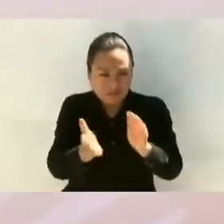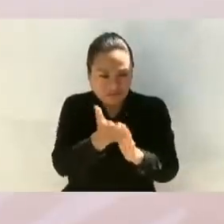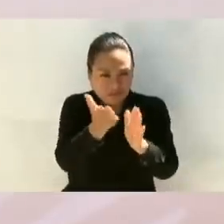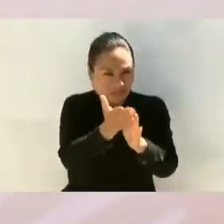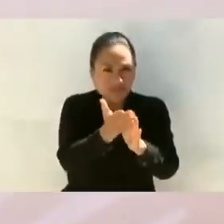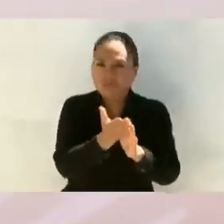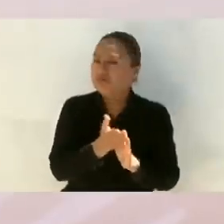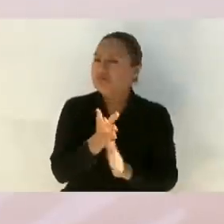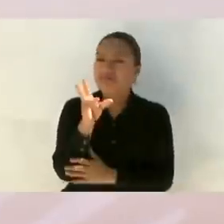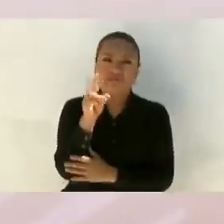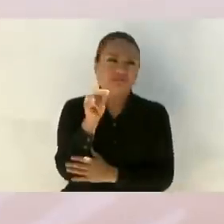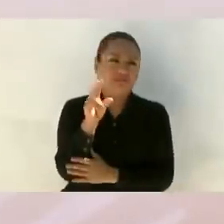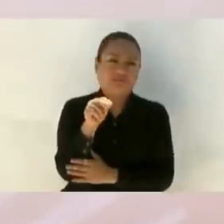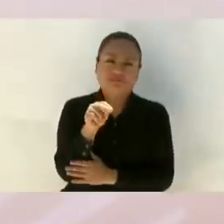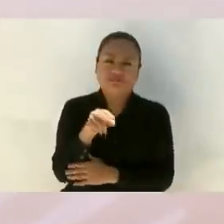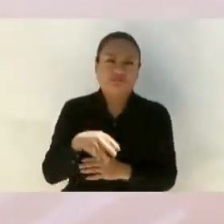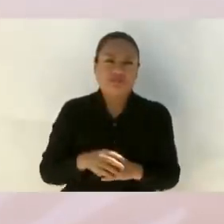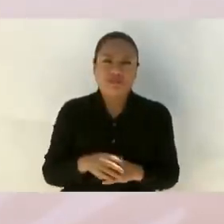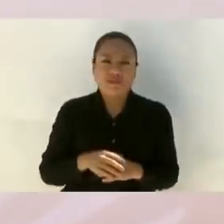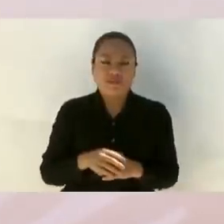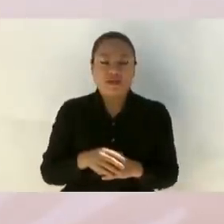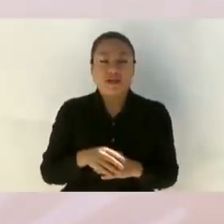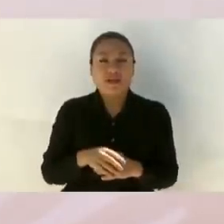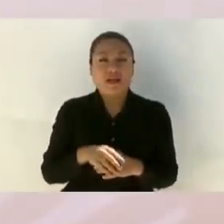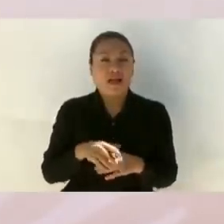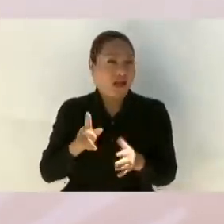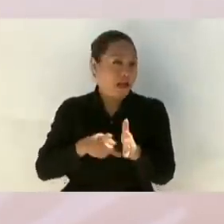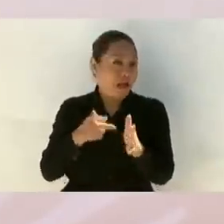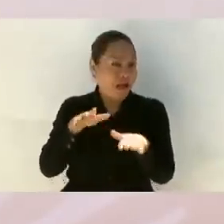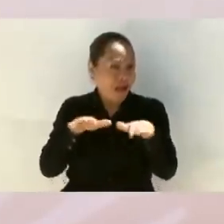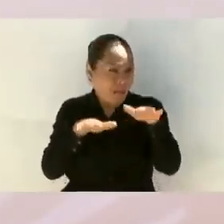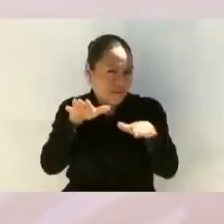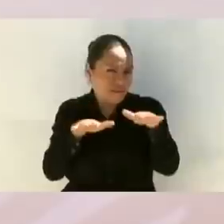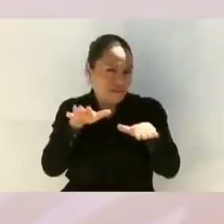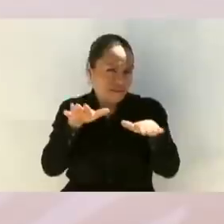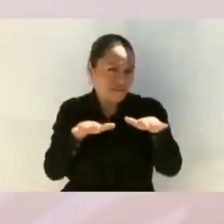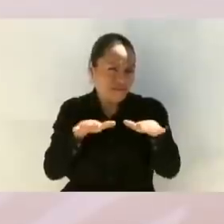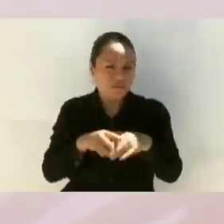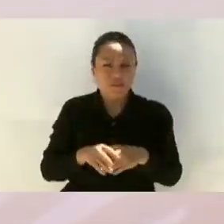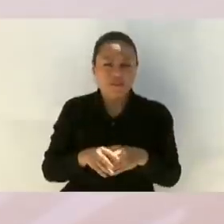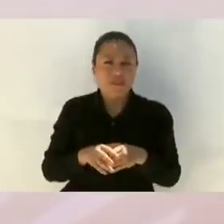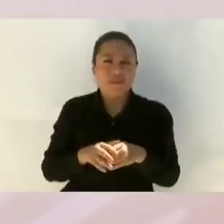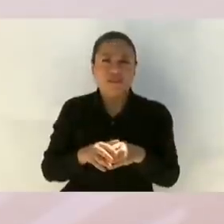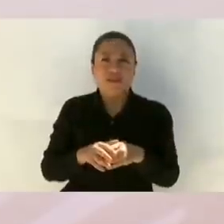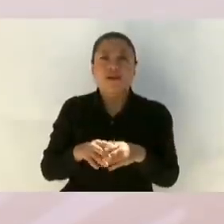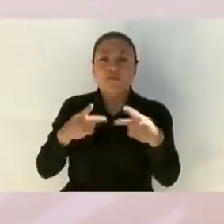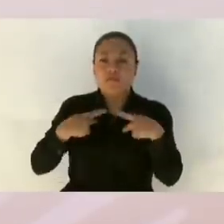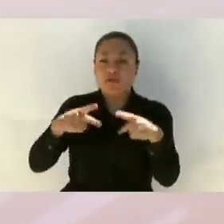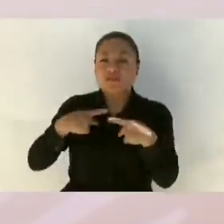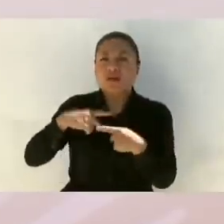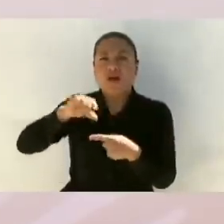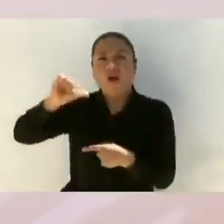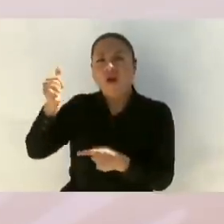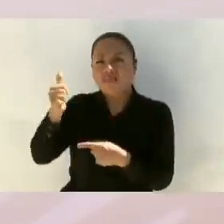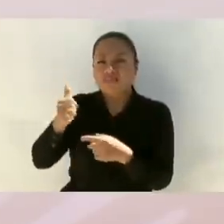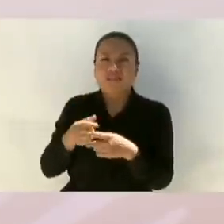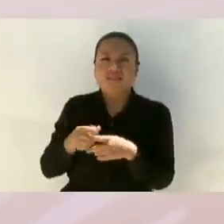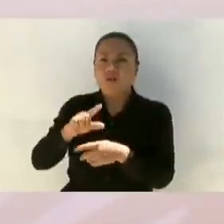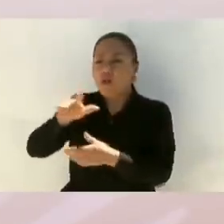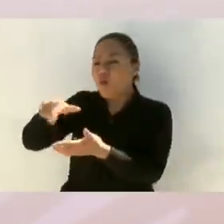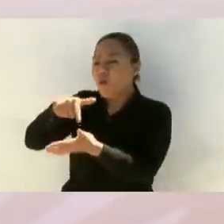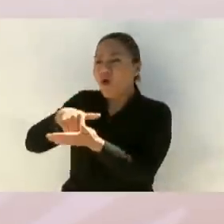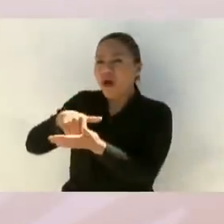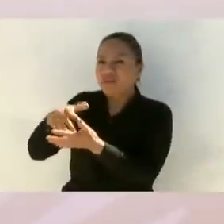y a veces hasta traen trabajadores de otros